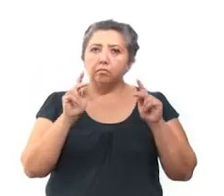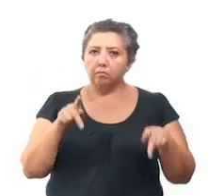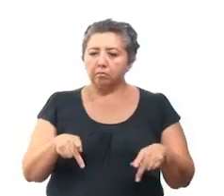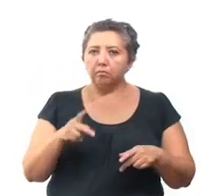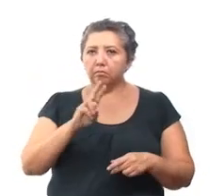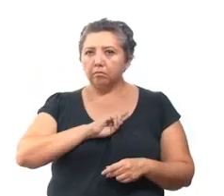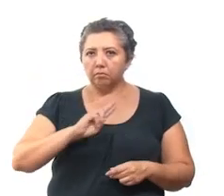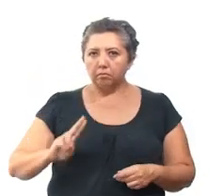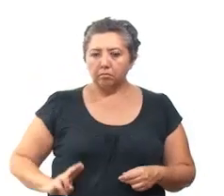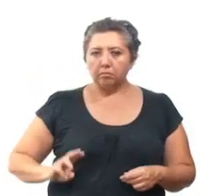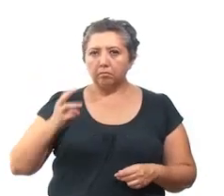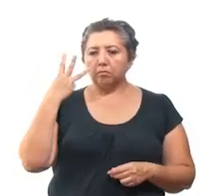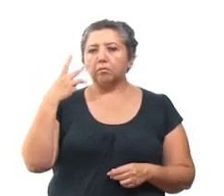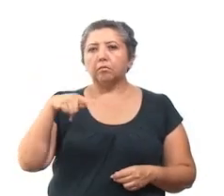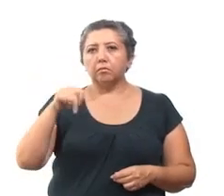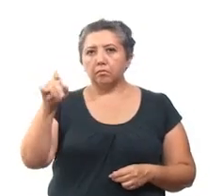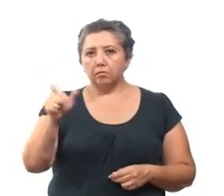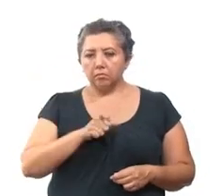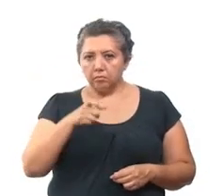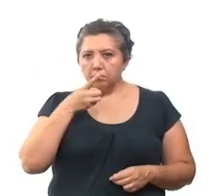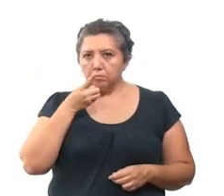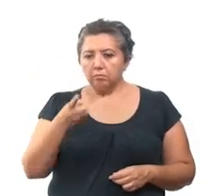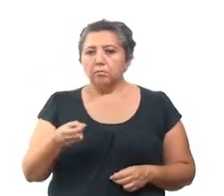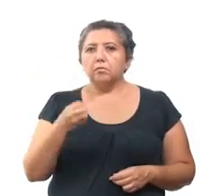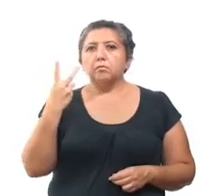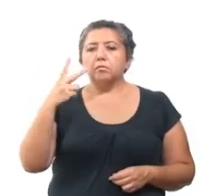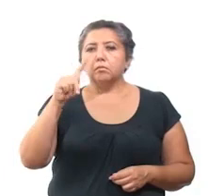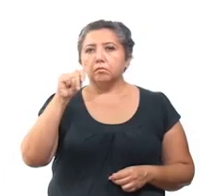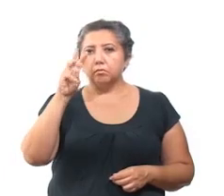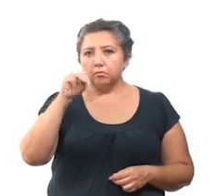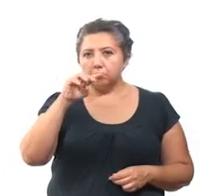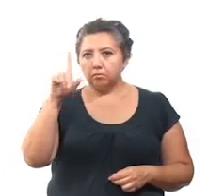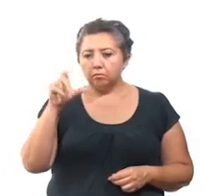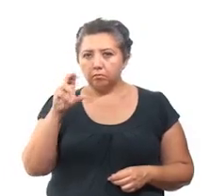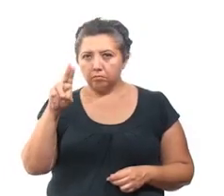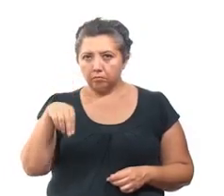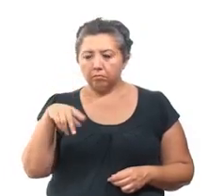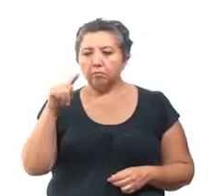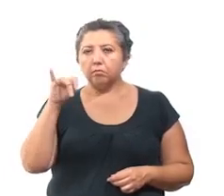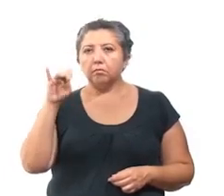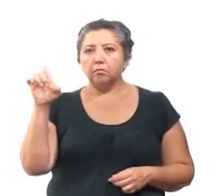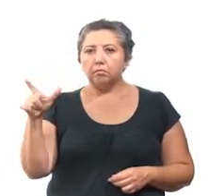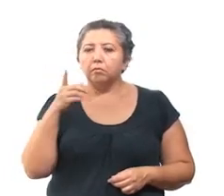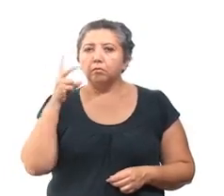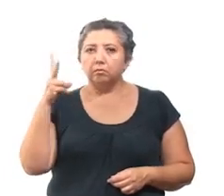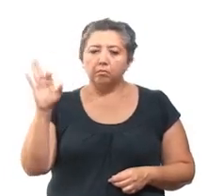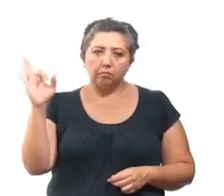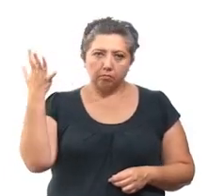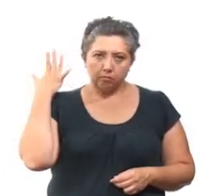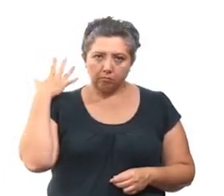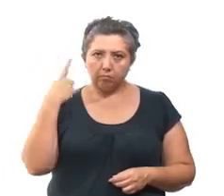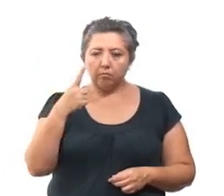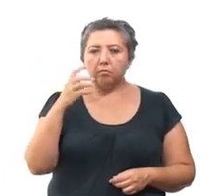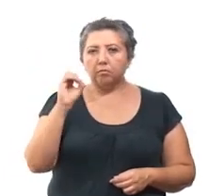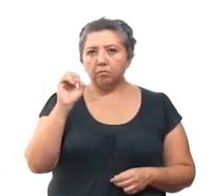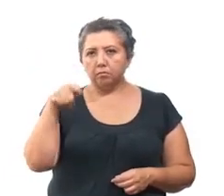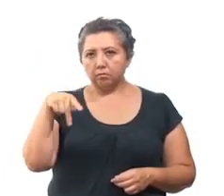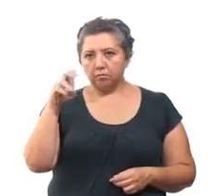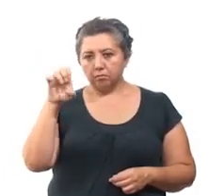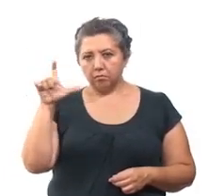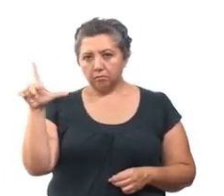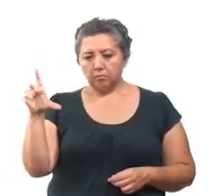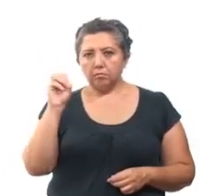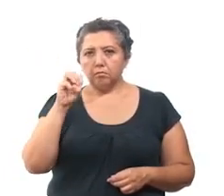Humán. 3 en Tecash, Tizimín, Sucacap, 2 en Temozón, Ticul y Tixpehual, 2 foráneos, 1 en Concal,